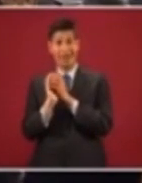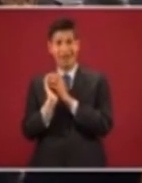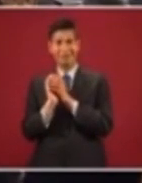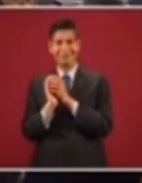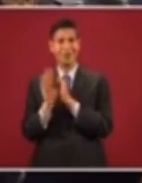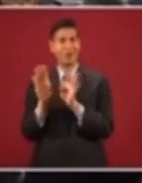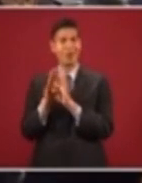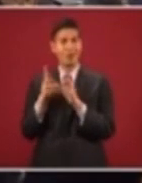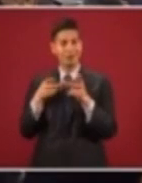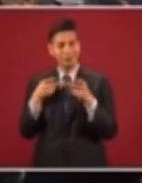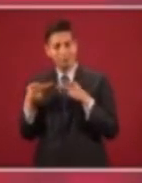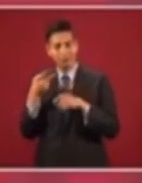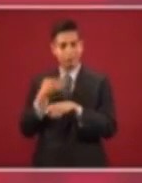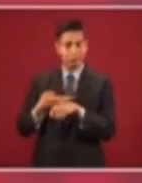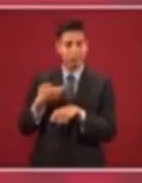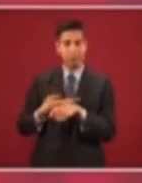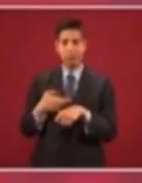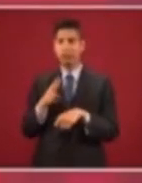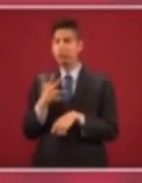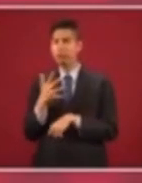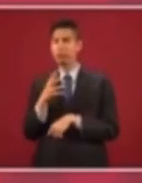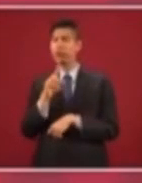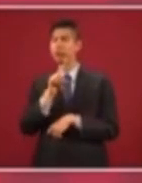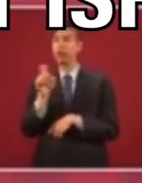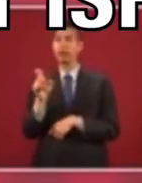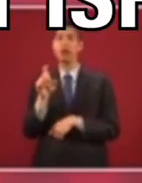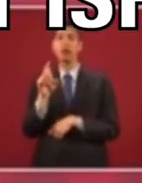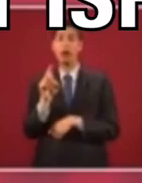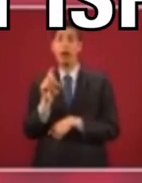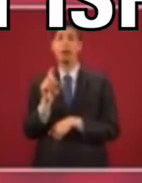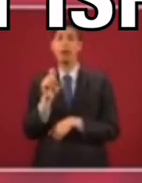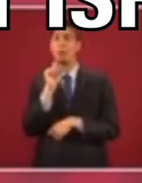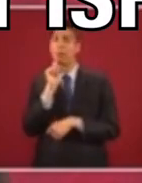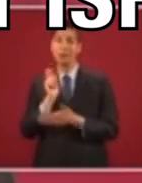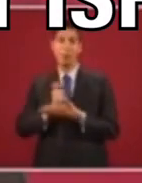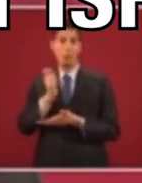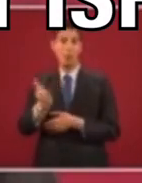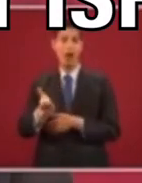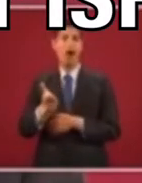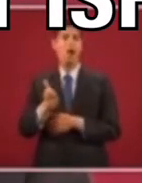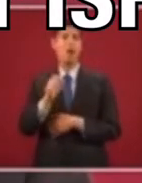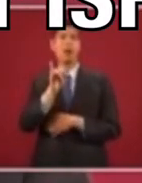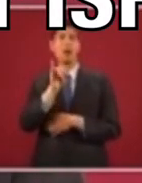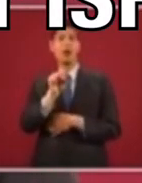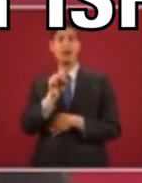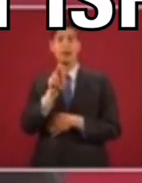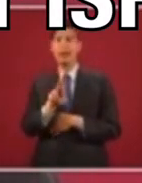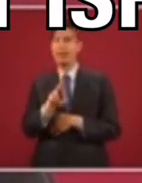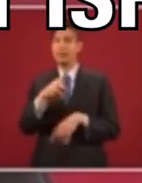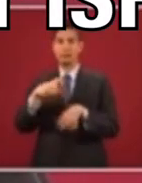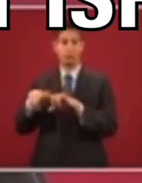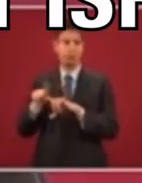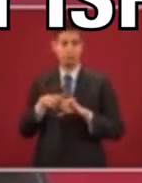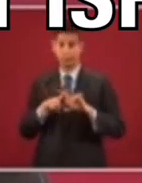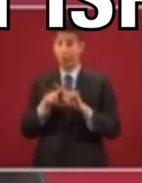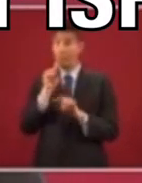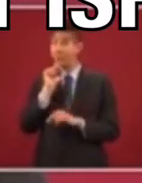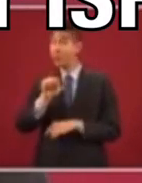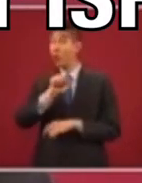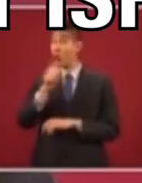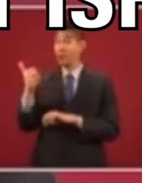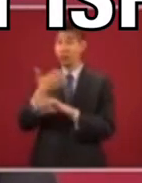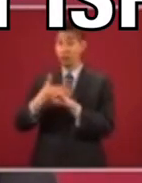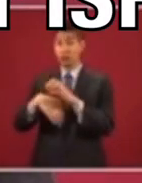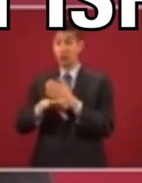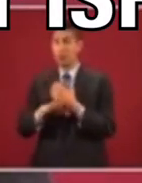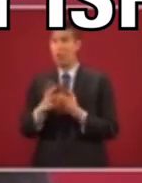130. Algunos pagos adicionales que tienen que hacer por ISR para que sean netos los 20 millones de pesos y otros gastos que estamos asumiendo